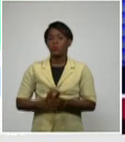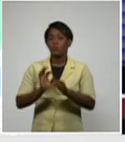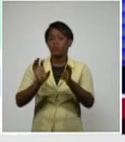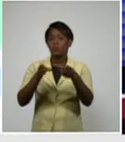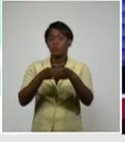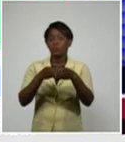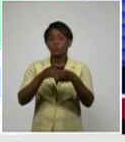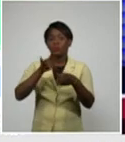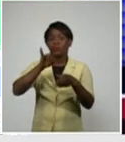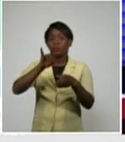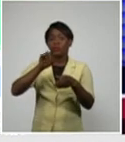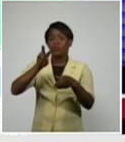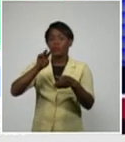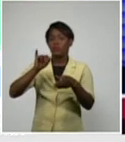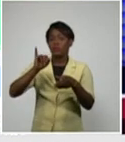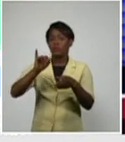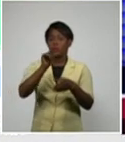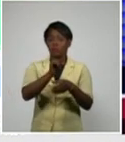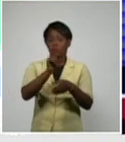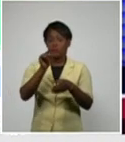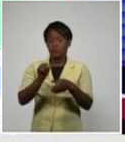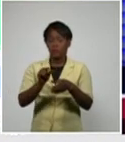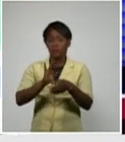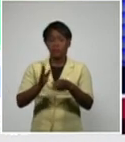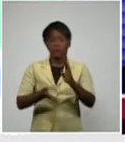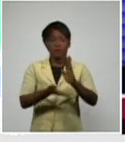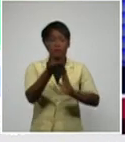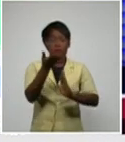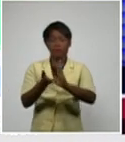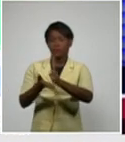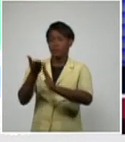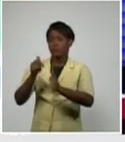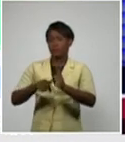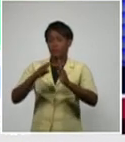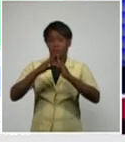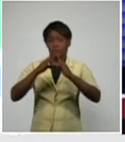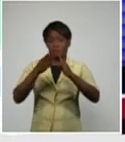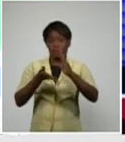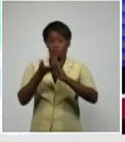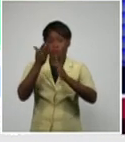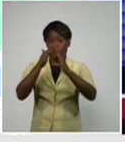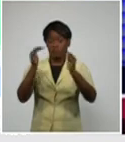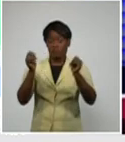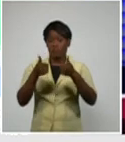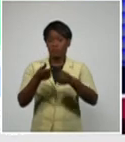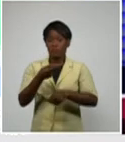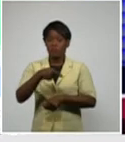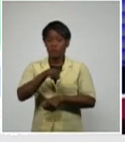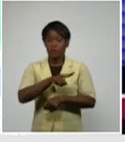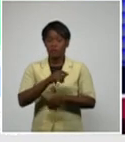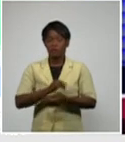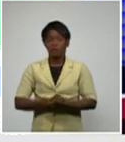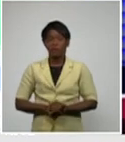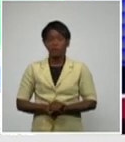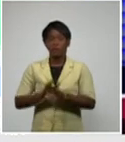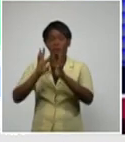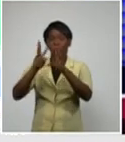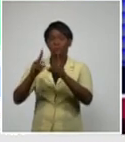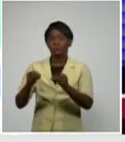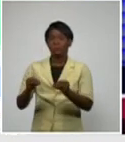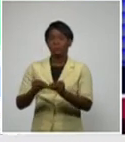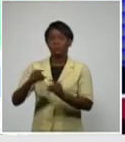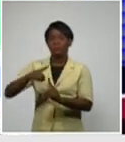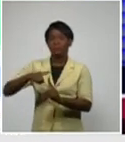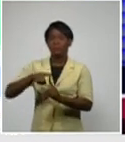926 personas que se han dado de alta en Cuba, en el día de ayer ya se acumulan